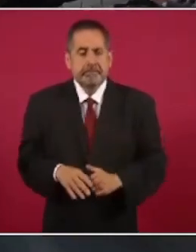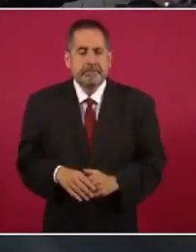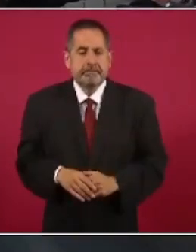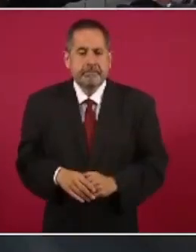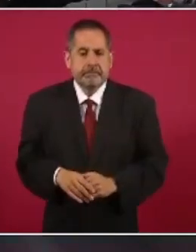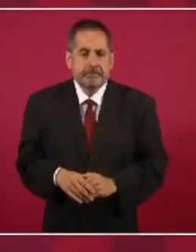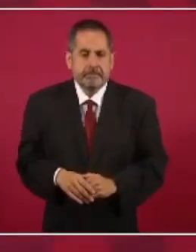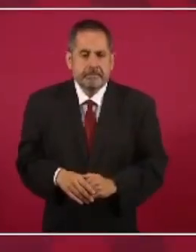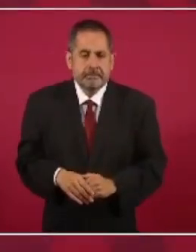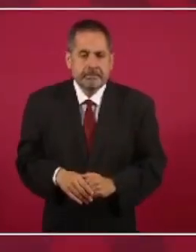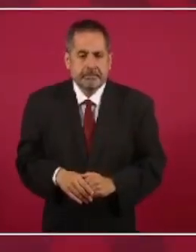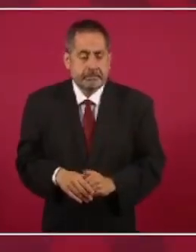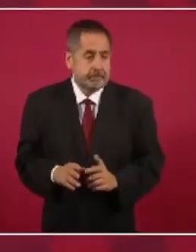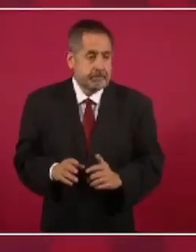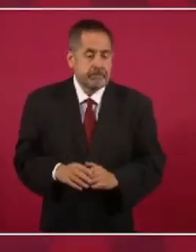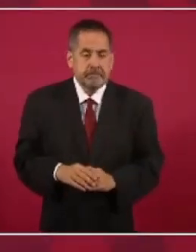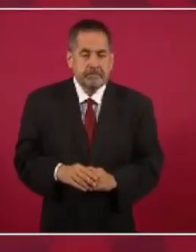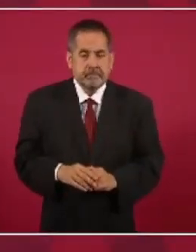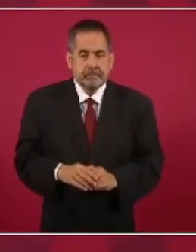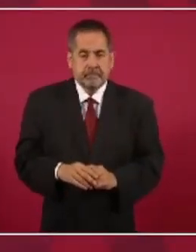Y